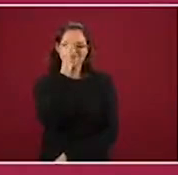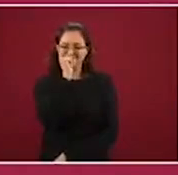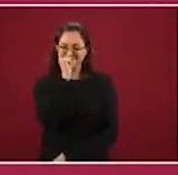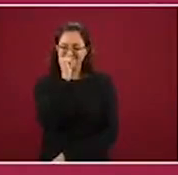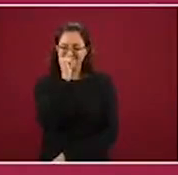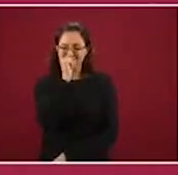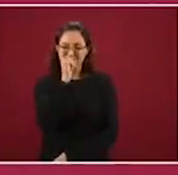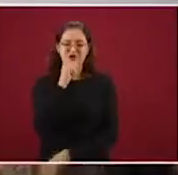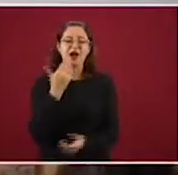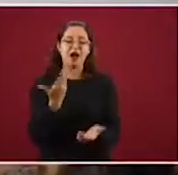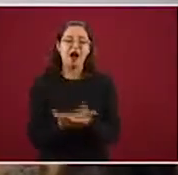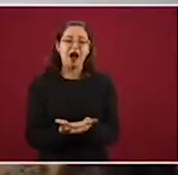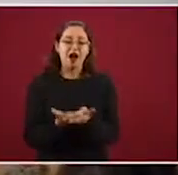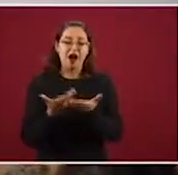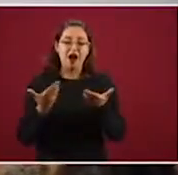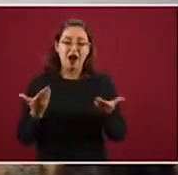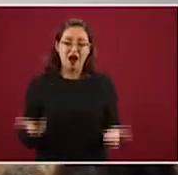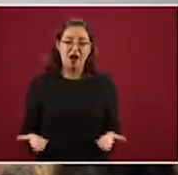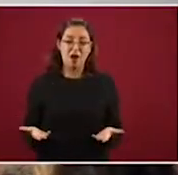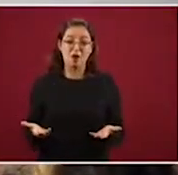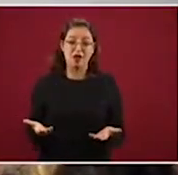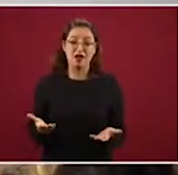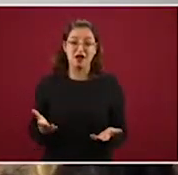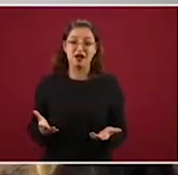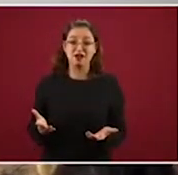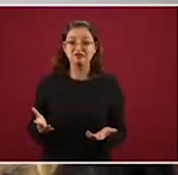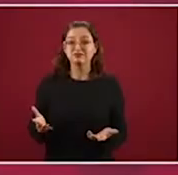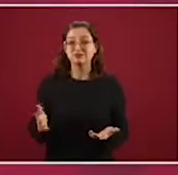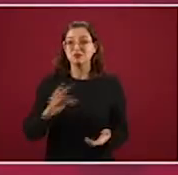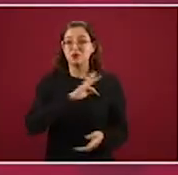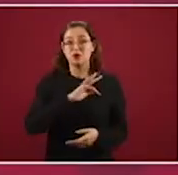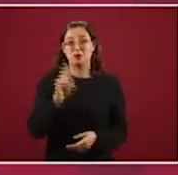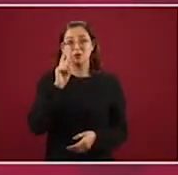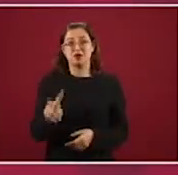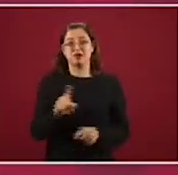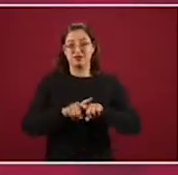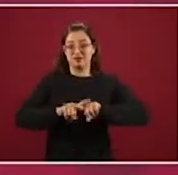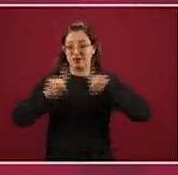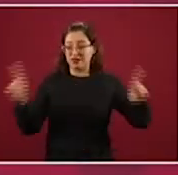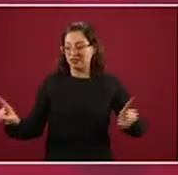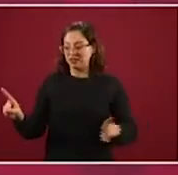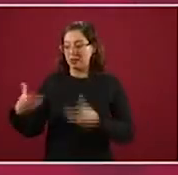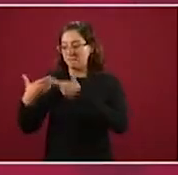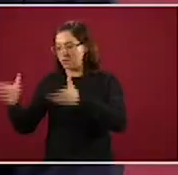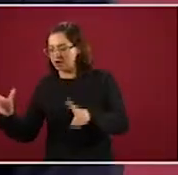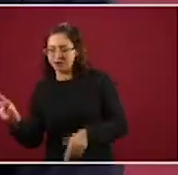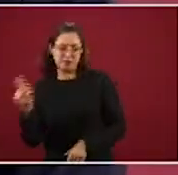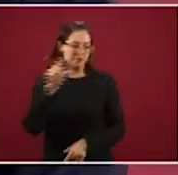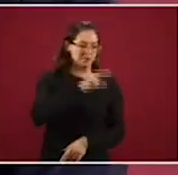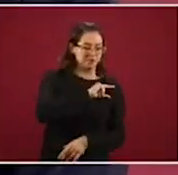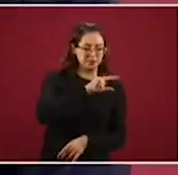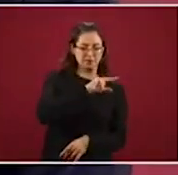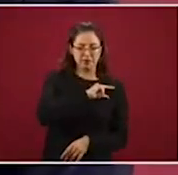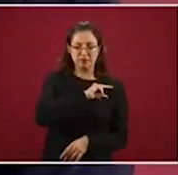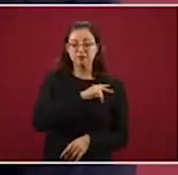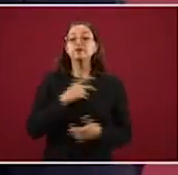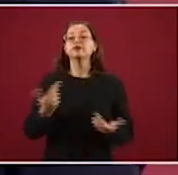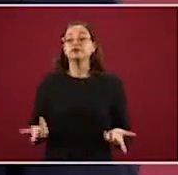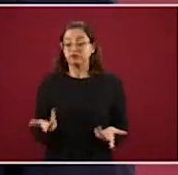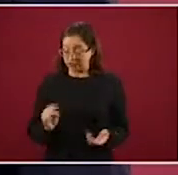hace distinto al sector público del sector privado. Entonces, vamos a hacer estas